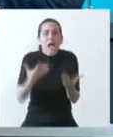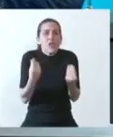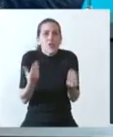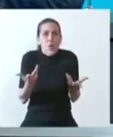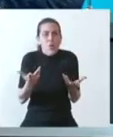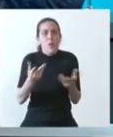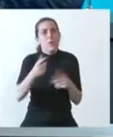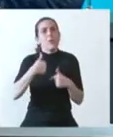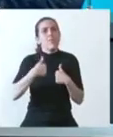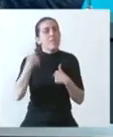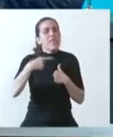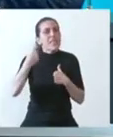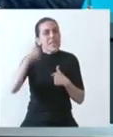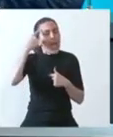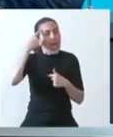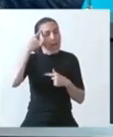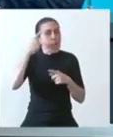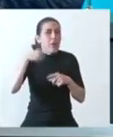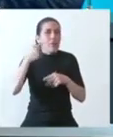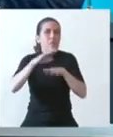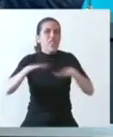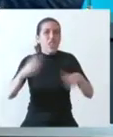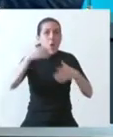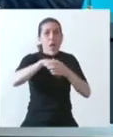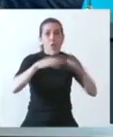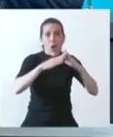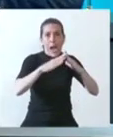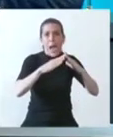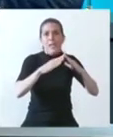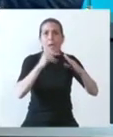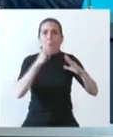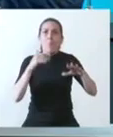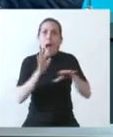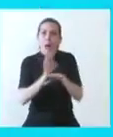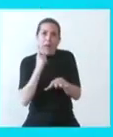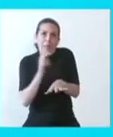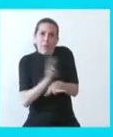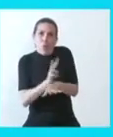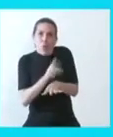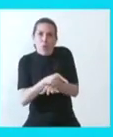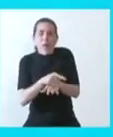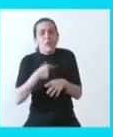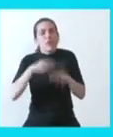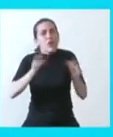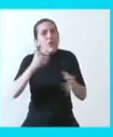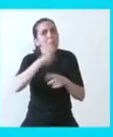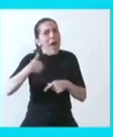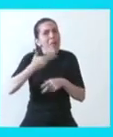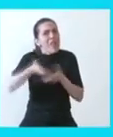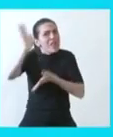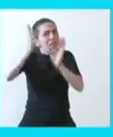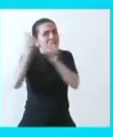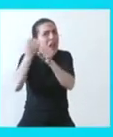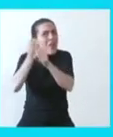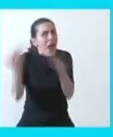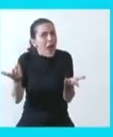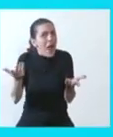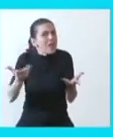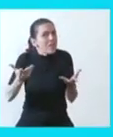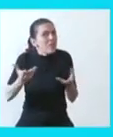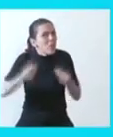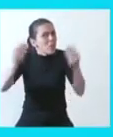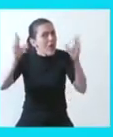Siempre mi consejo es que si los chicos se quedan en la casa, los padres traten de estar cerca de ellos. Ahora, yo sé que ellos también trabajan, y muchas veces esto es